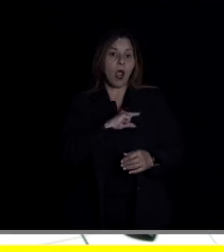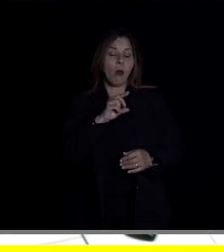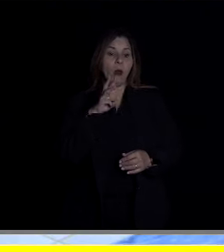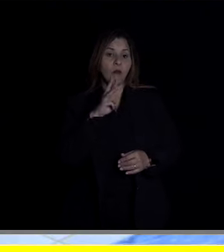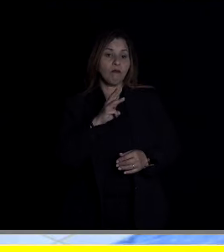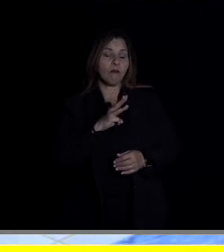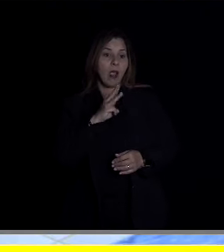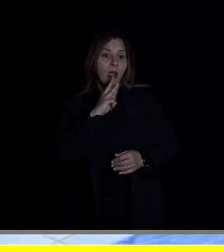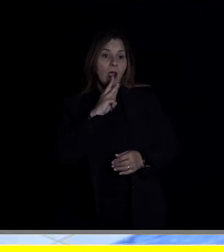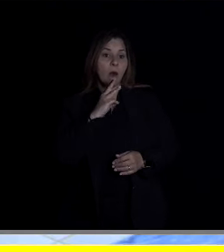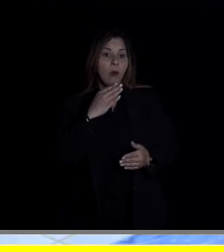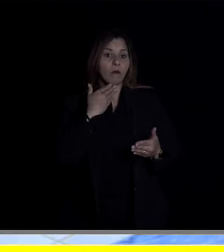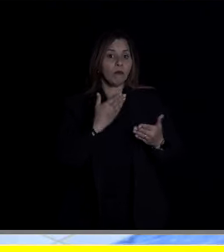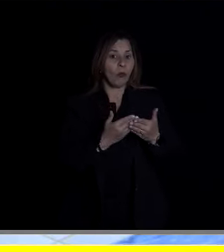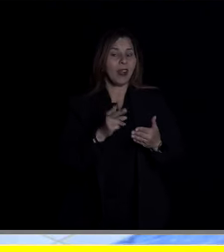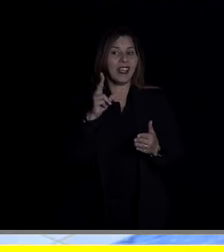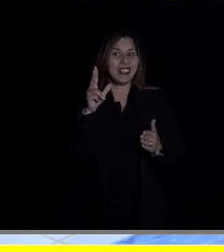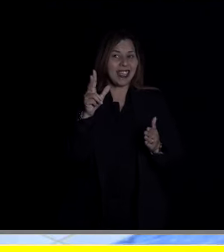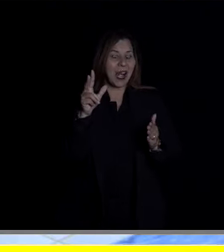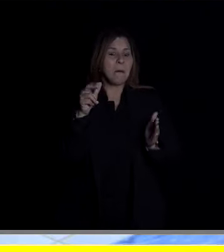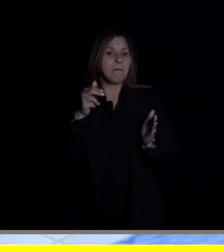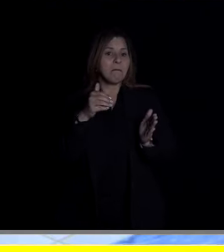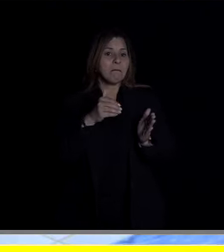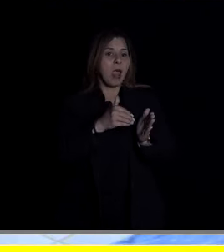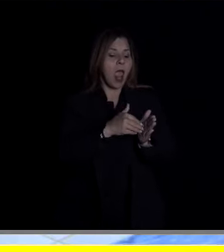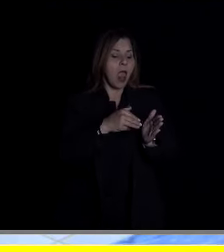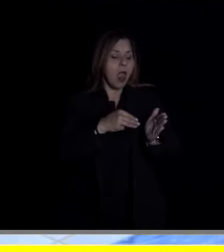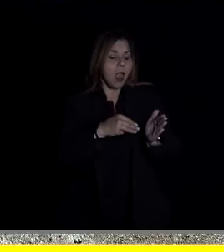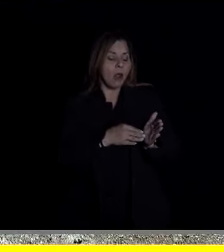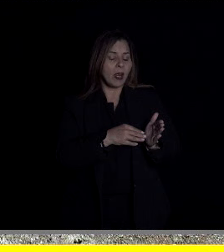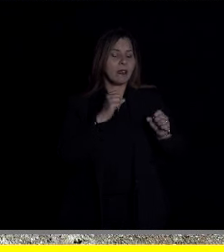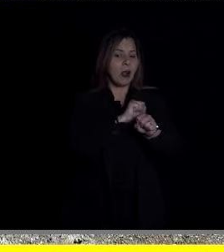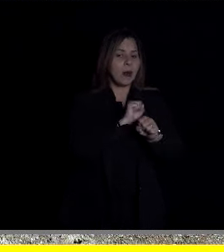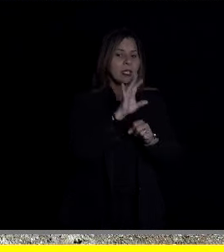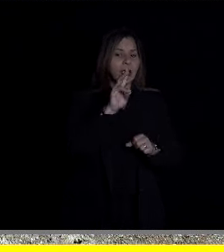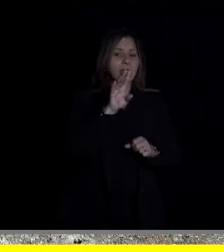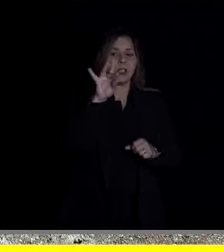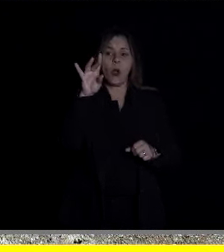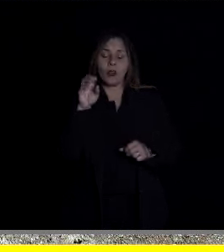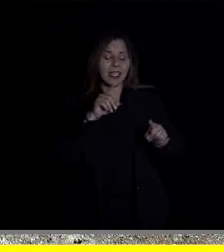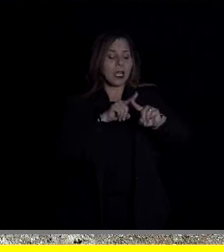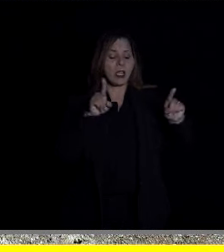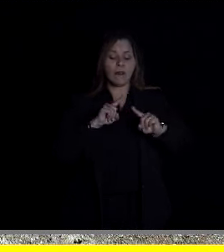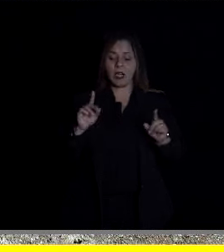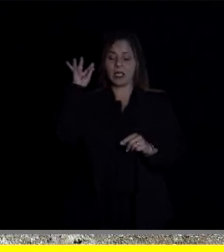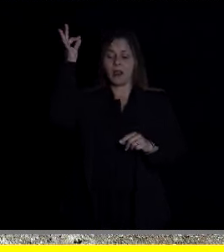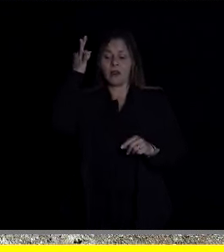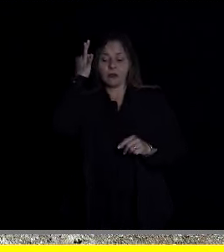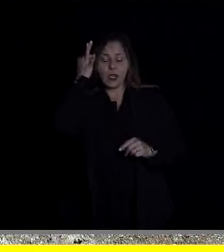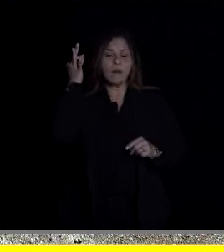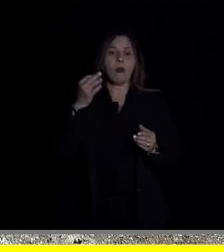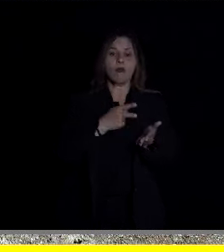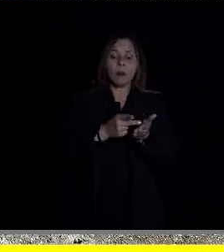millones. Actualmente, para que tengan una idea, trabajamos en sobre 780 proyectos de diferentes fondos federales, de los